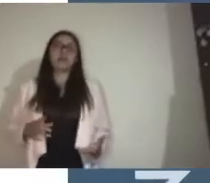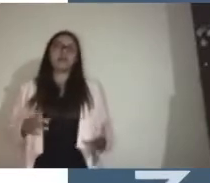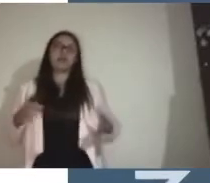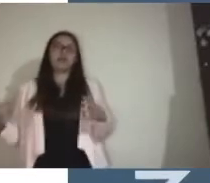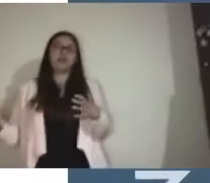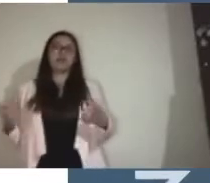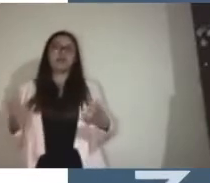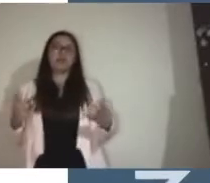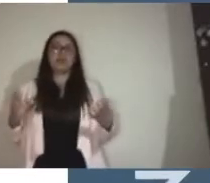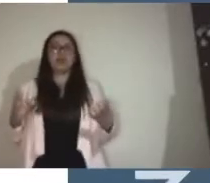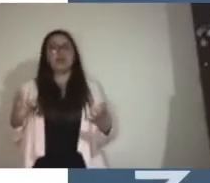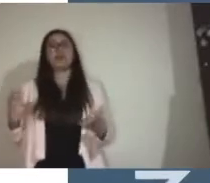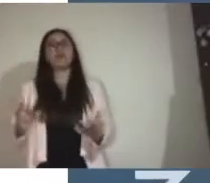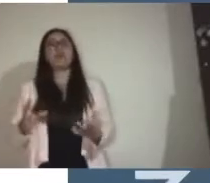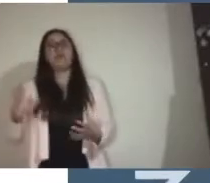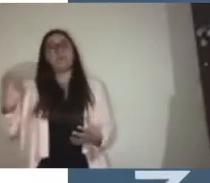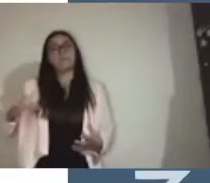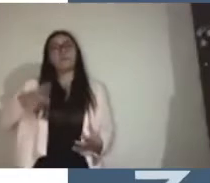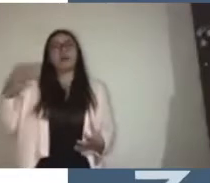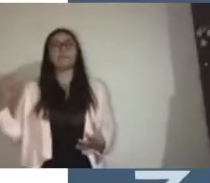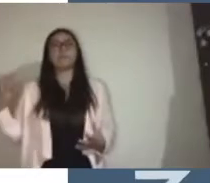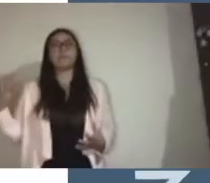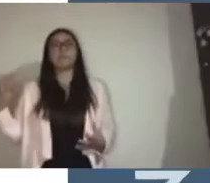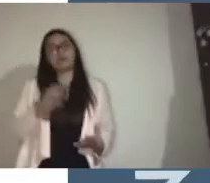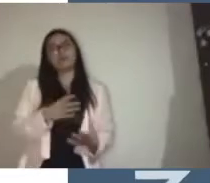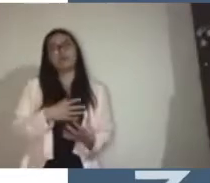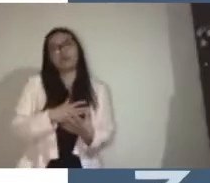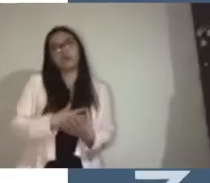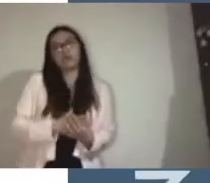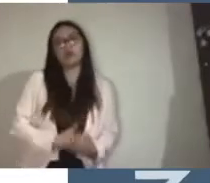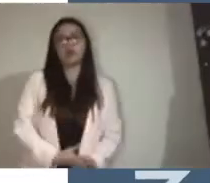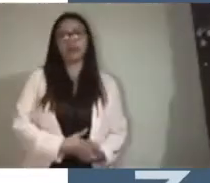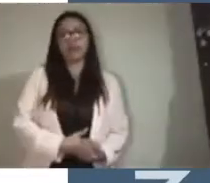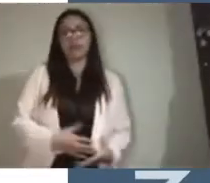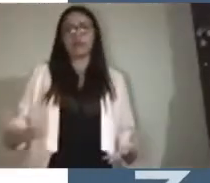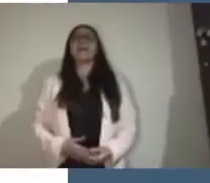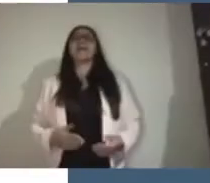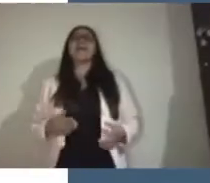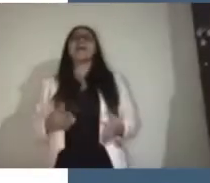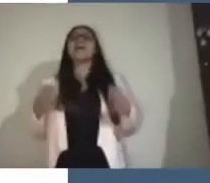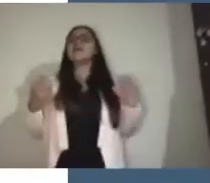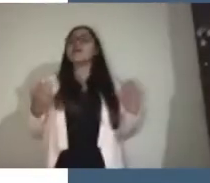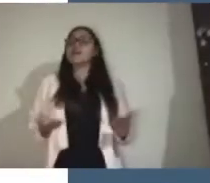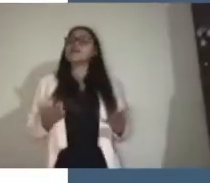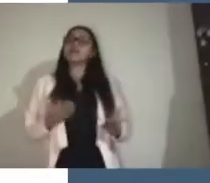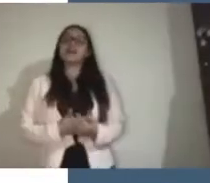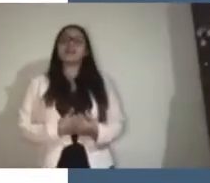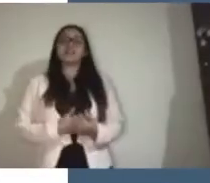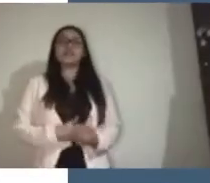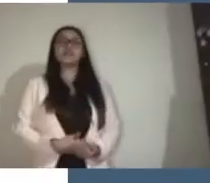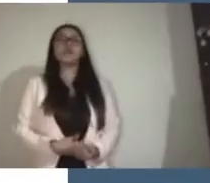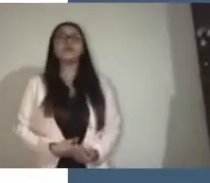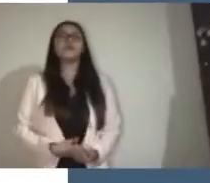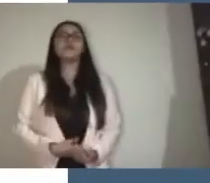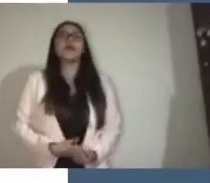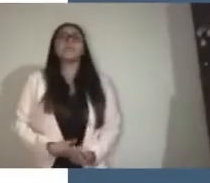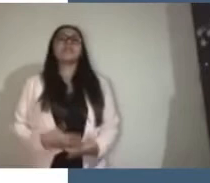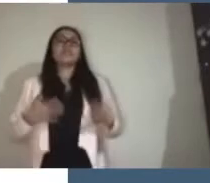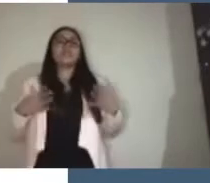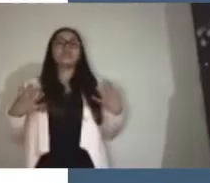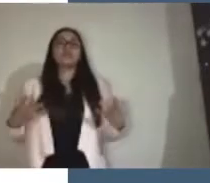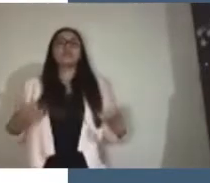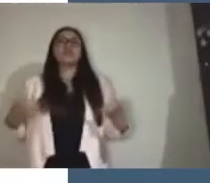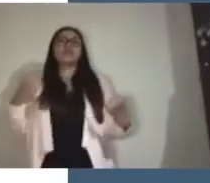esto tienen como una peor sobrevida. En cuanto a las ventajas del estudio,